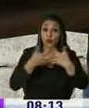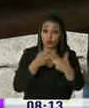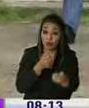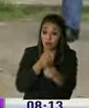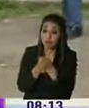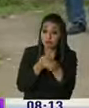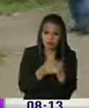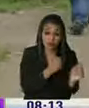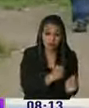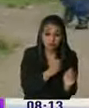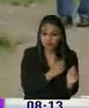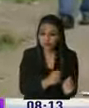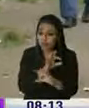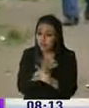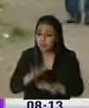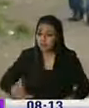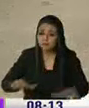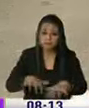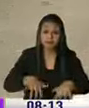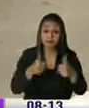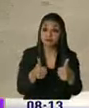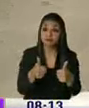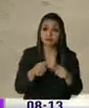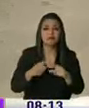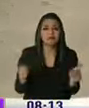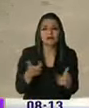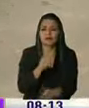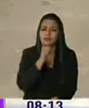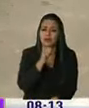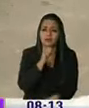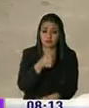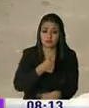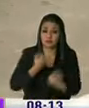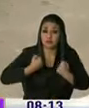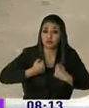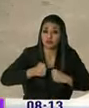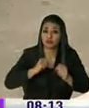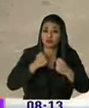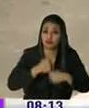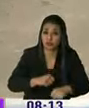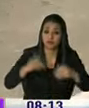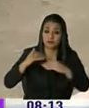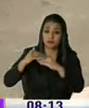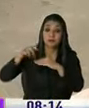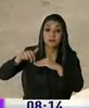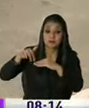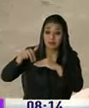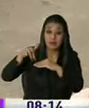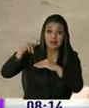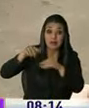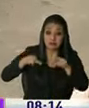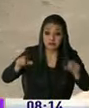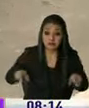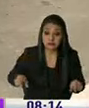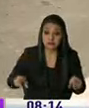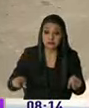través de mingas han tratado de mejorar el parque. Nosotros con nuestro esfuerzo hemos hecho las veredas, hemos hecho los